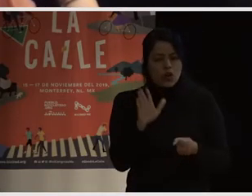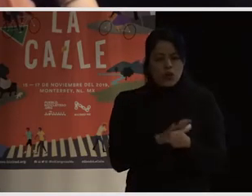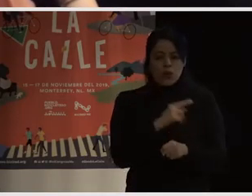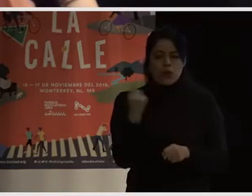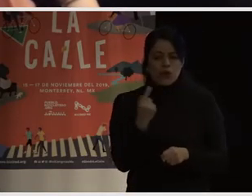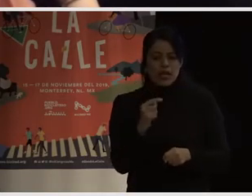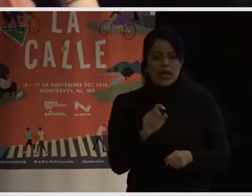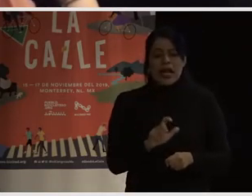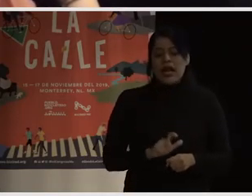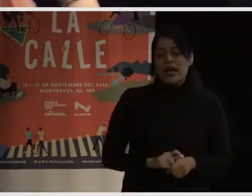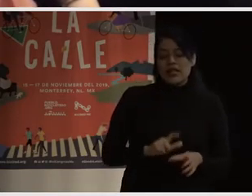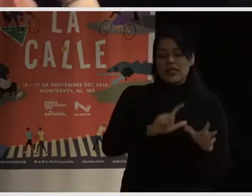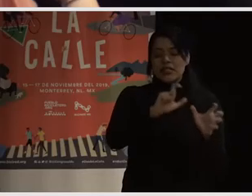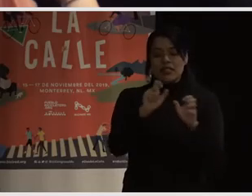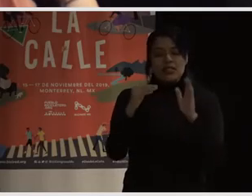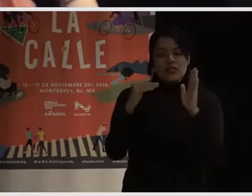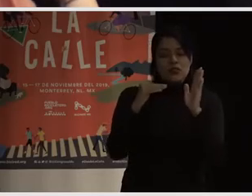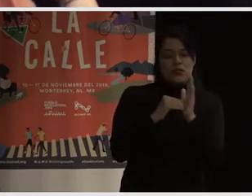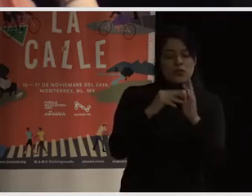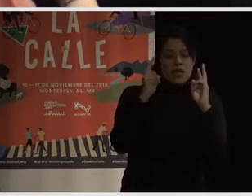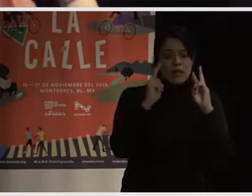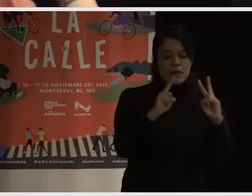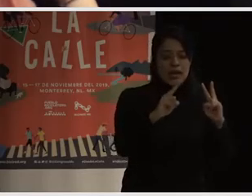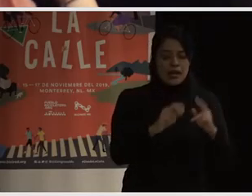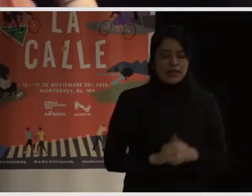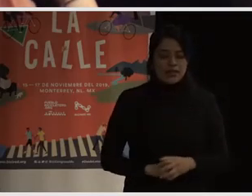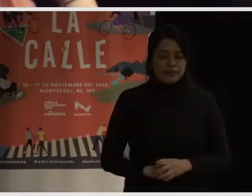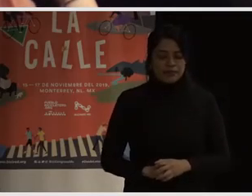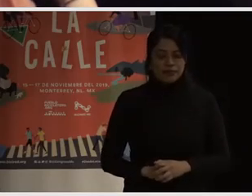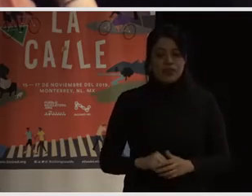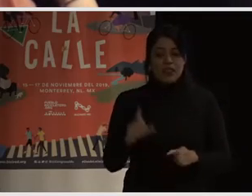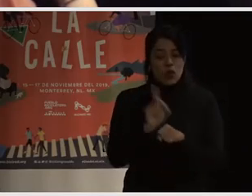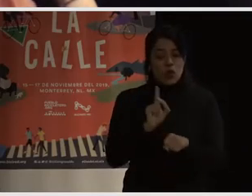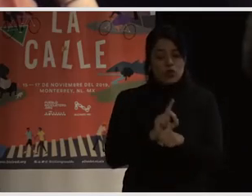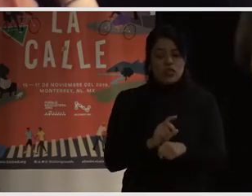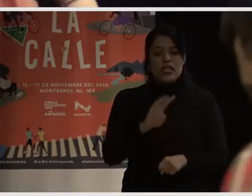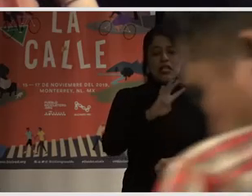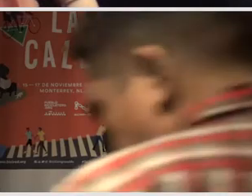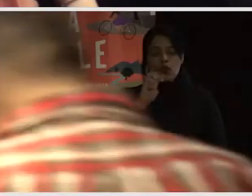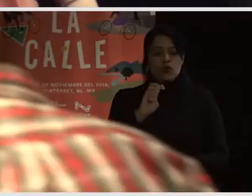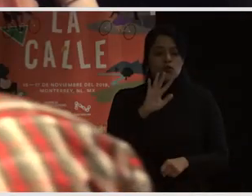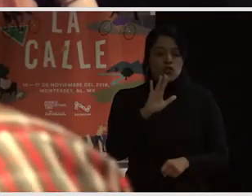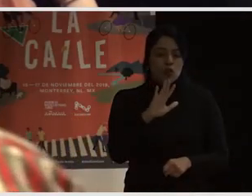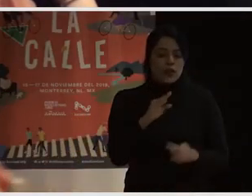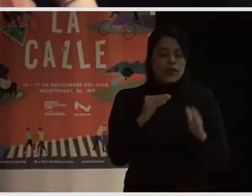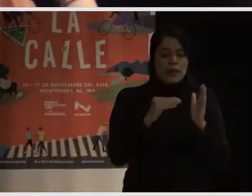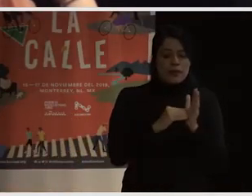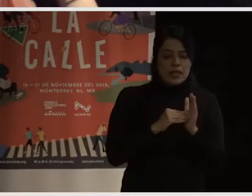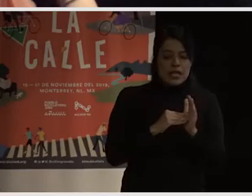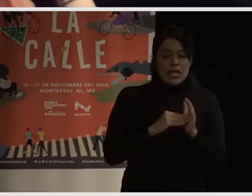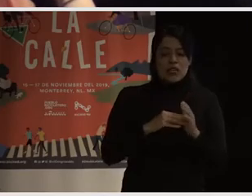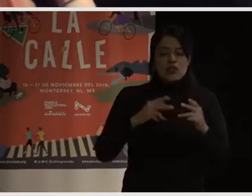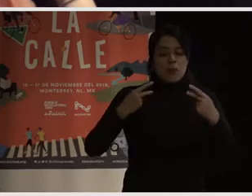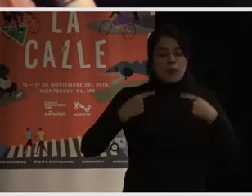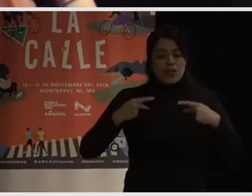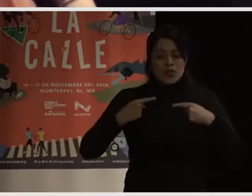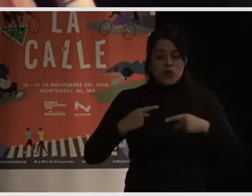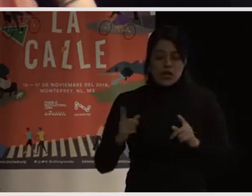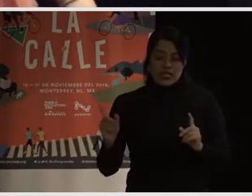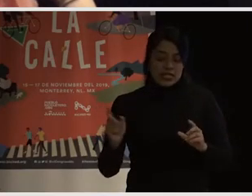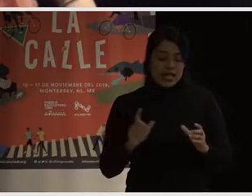700 mil viajes diarios de los cuales 450.000 son de municipios fuera de son viajes que se hacen